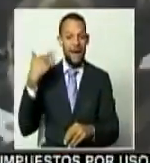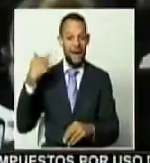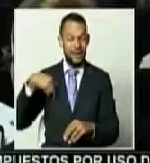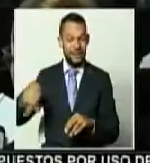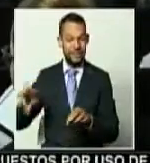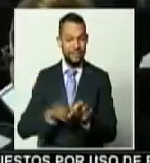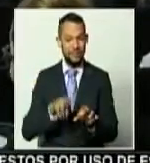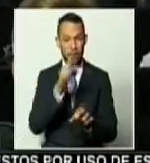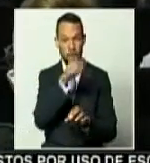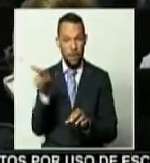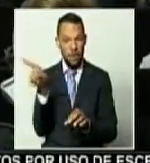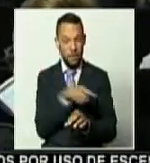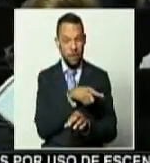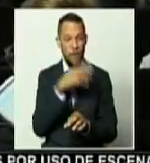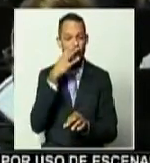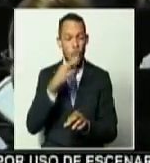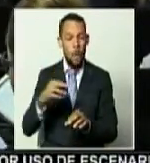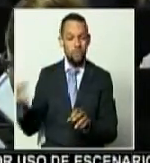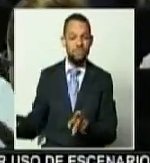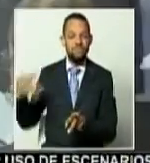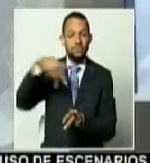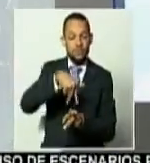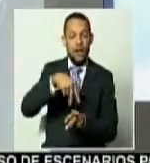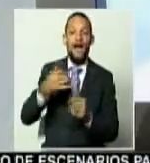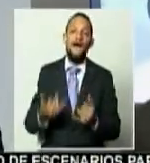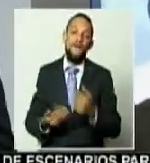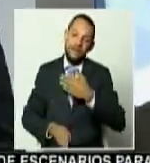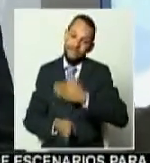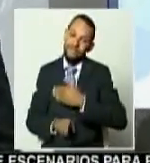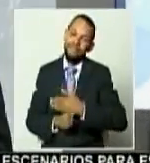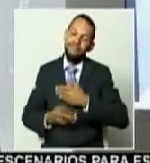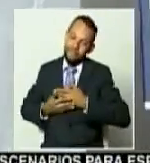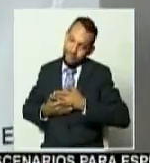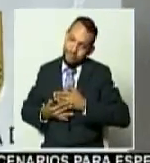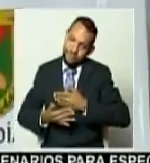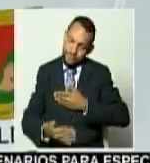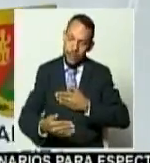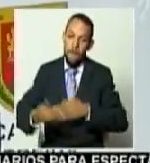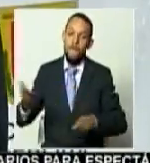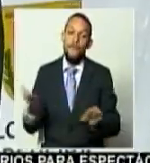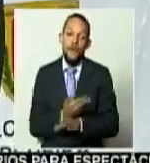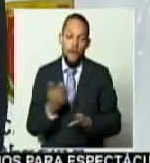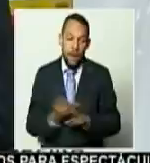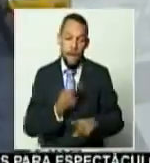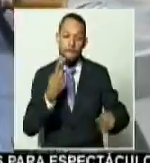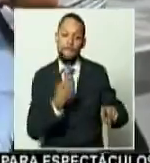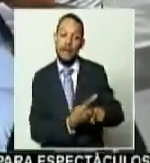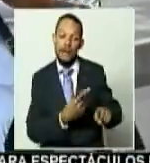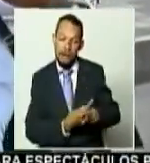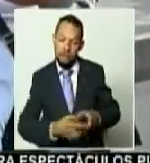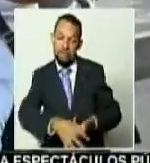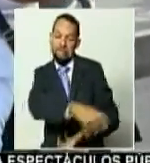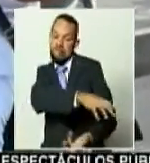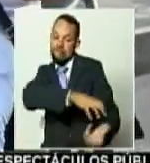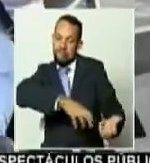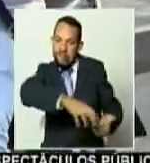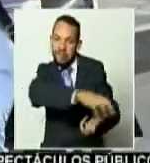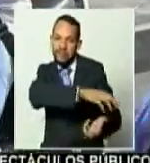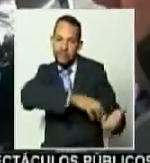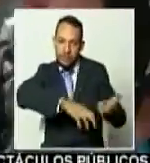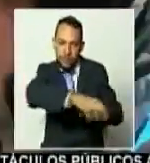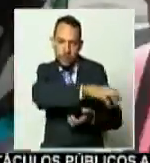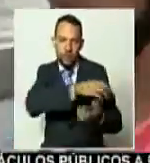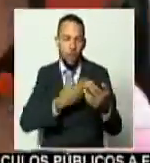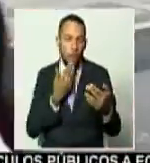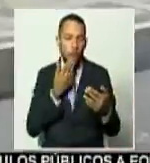del gobierno de Juan Pablo Gallo, el alcalde aseguró que los índices de inseguridad en la ciudad lo llevaron a tomar esta decisión. Aún no se conoce la fecha de